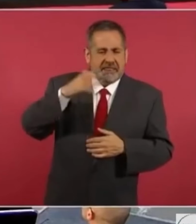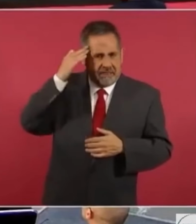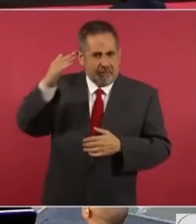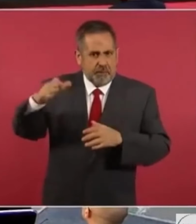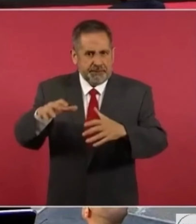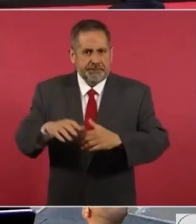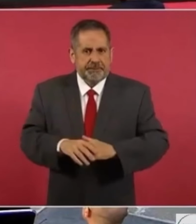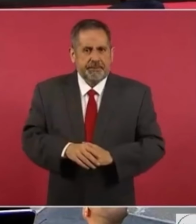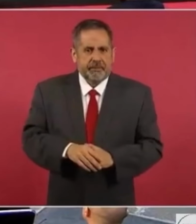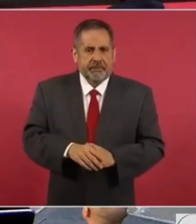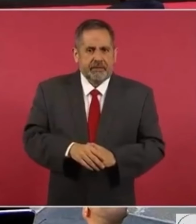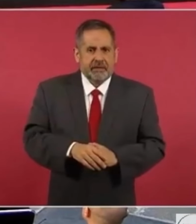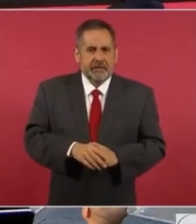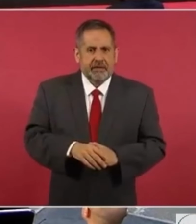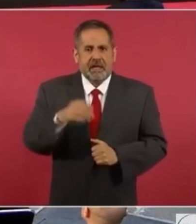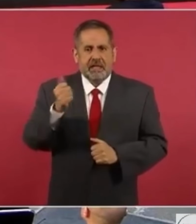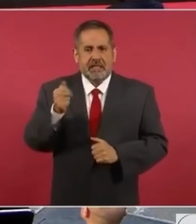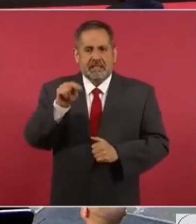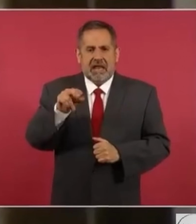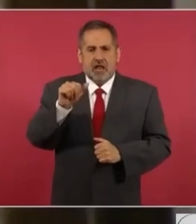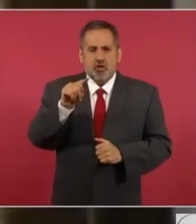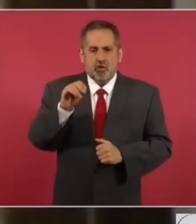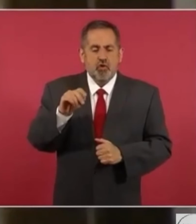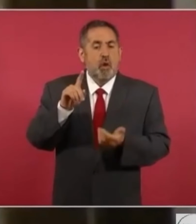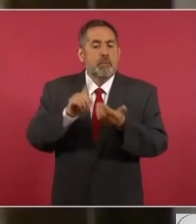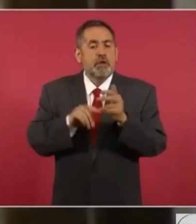tiempos. San Antonio de los Ochitlán, en